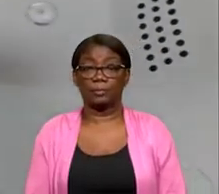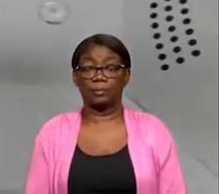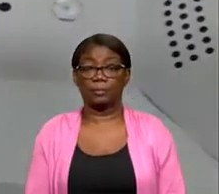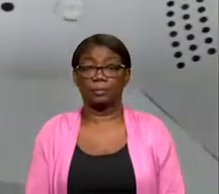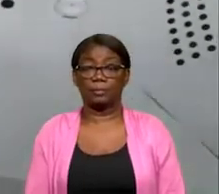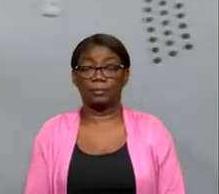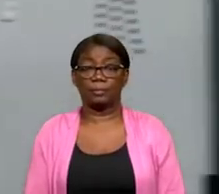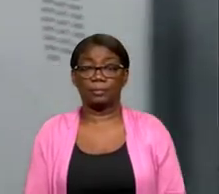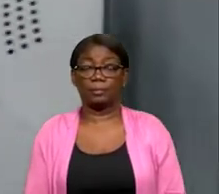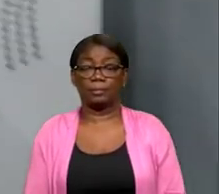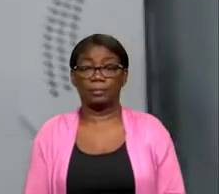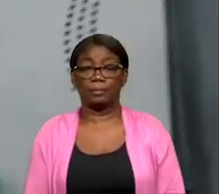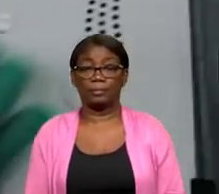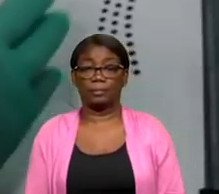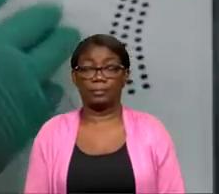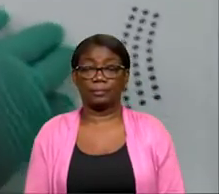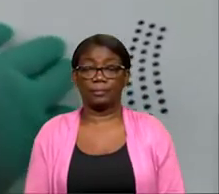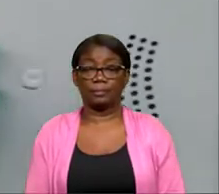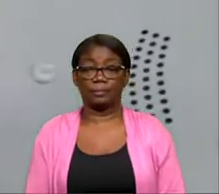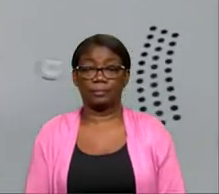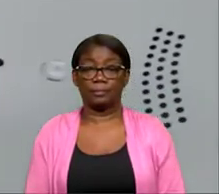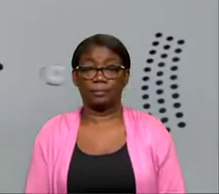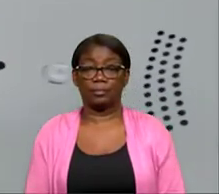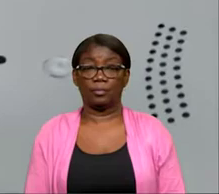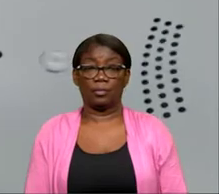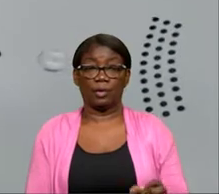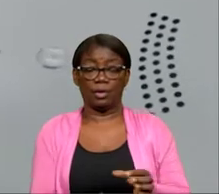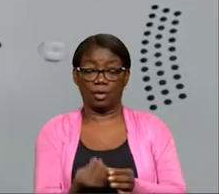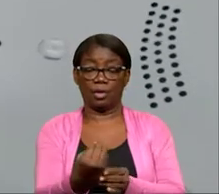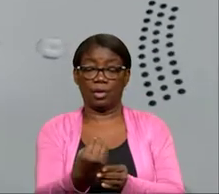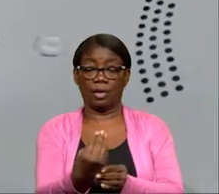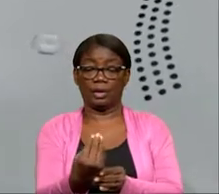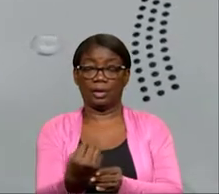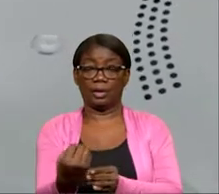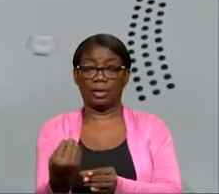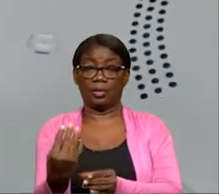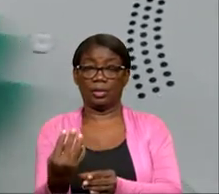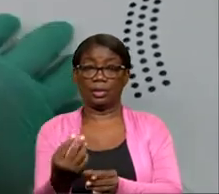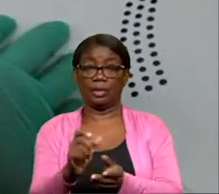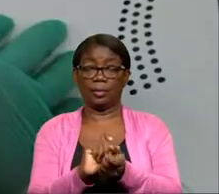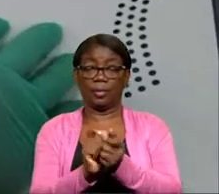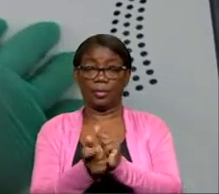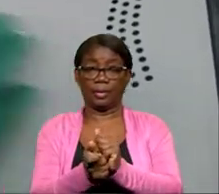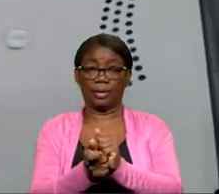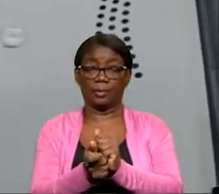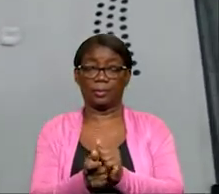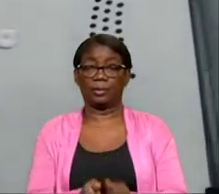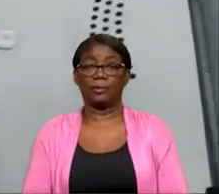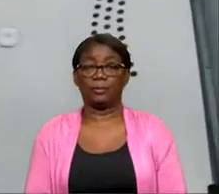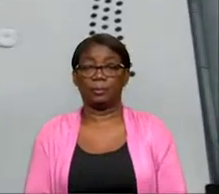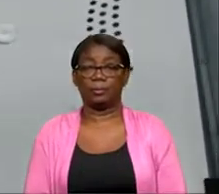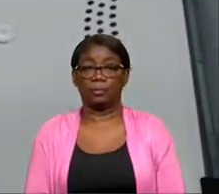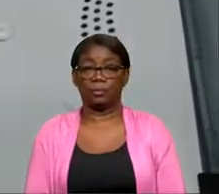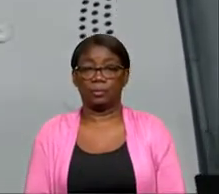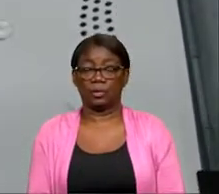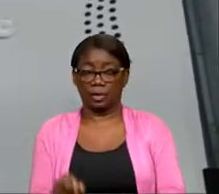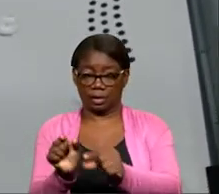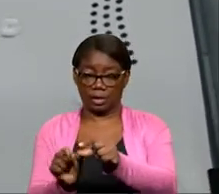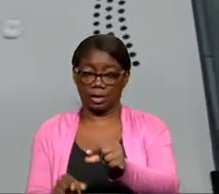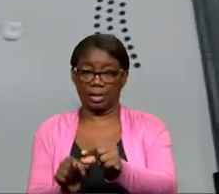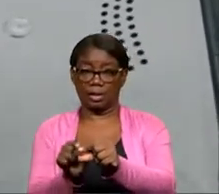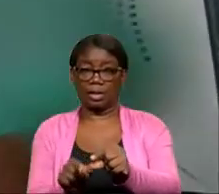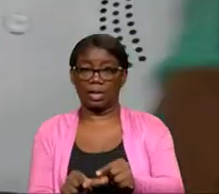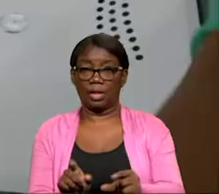o llegamos a lo que son los LED que en este momento vamos a reemplazar. Lo podemos probar uno por uno, tira por tira, para ver cuál de las dos